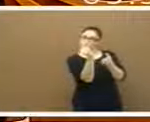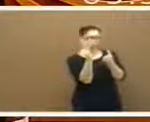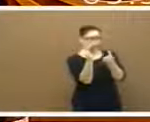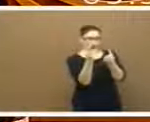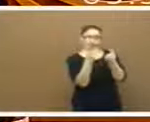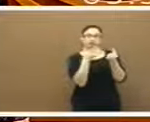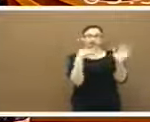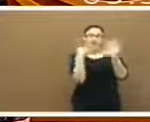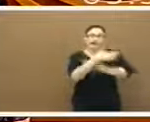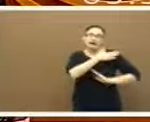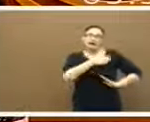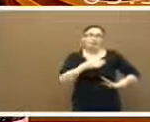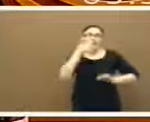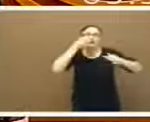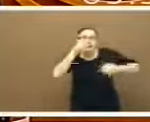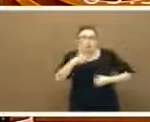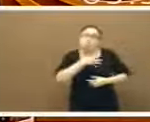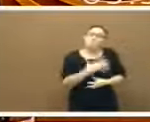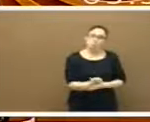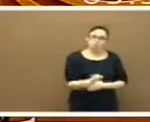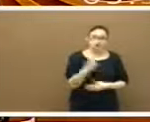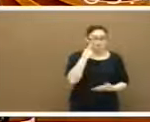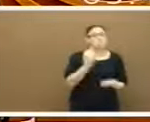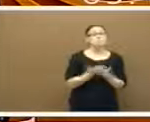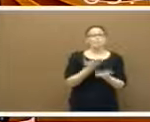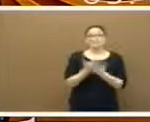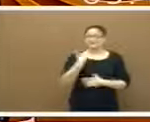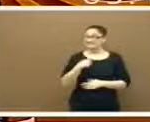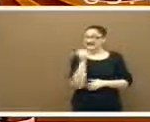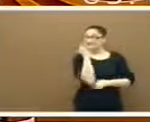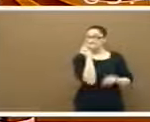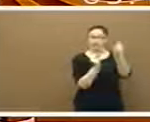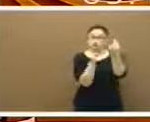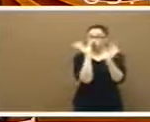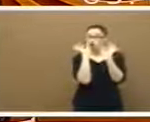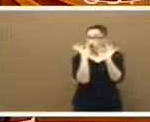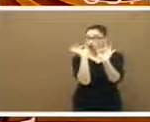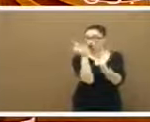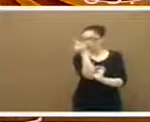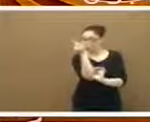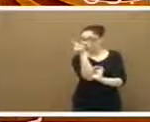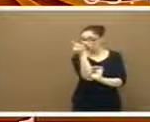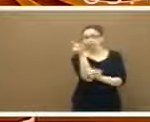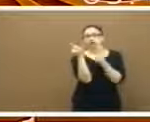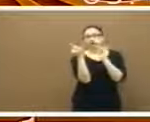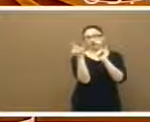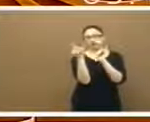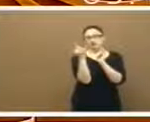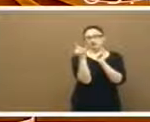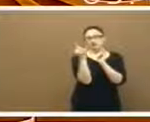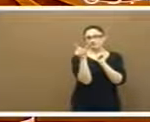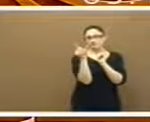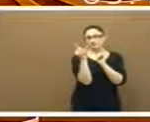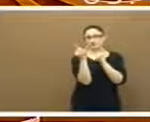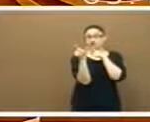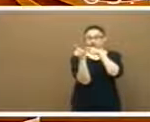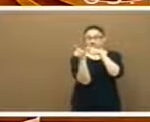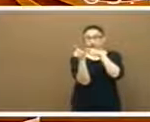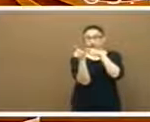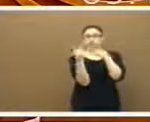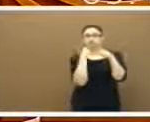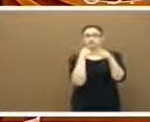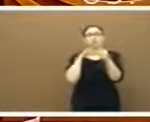hacer realidad. Y prueba de ello es que existe ya dotación presupuestaria para el ejercicio económico y que tiene, por tanto, esa dotación